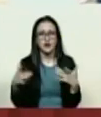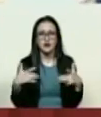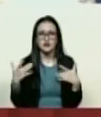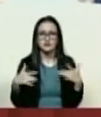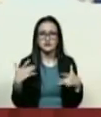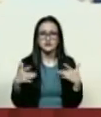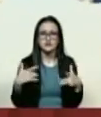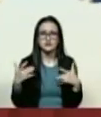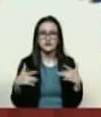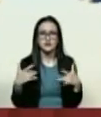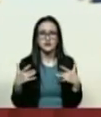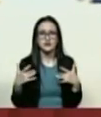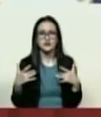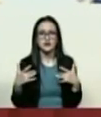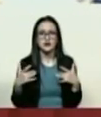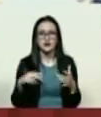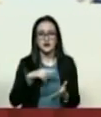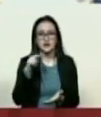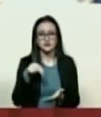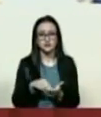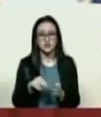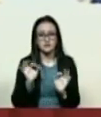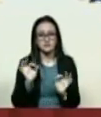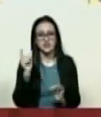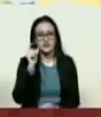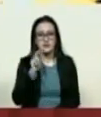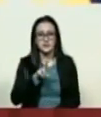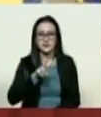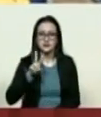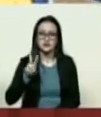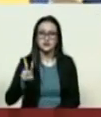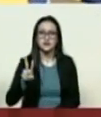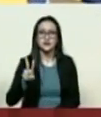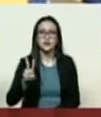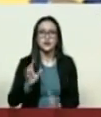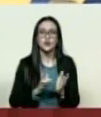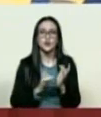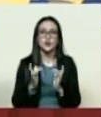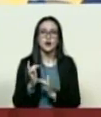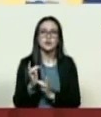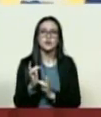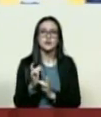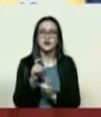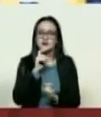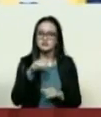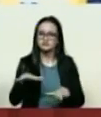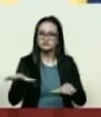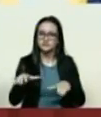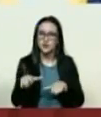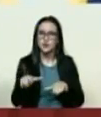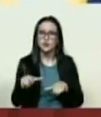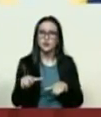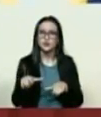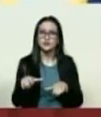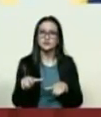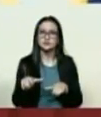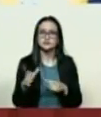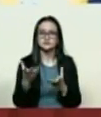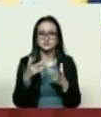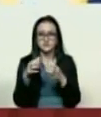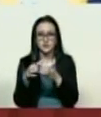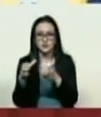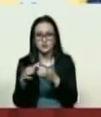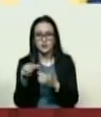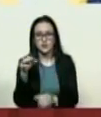tenemos, gran actividad nacional del día 22 de abril, convocada por nuestro organismo electoral,